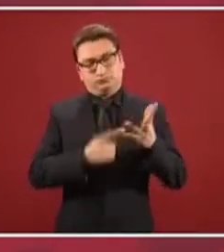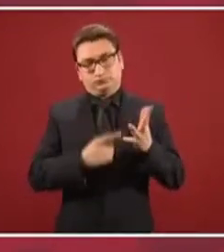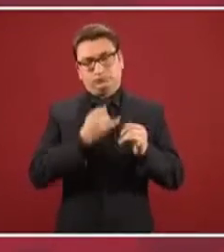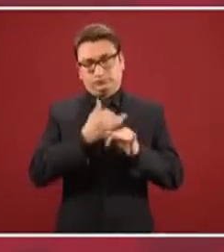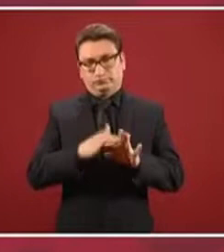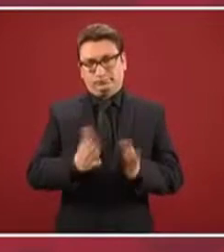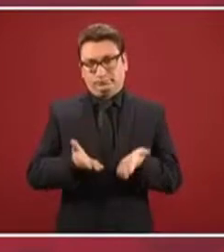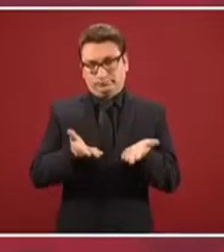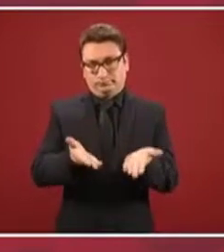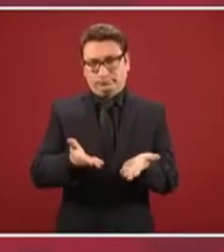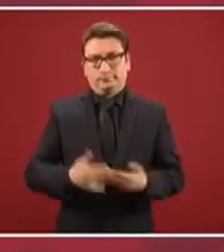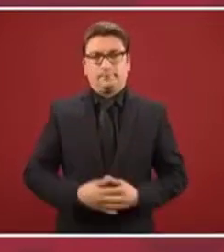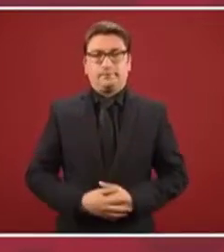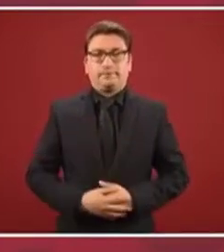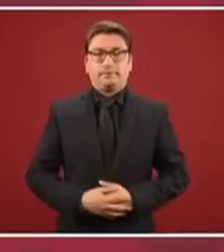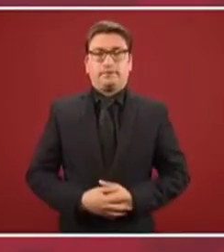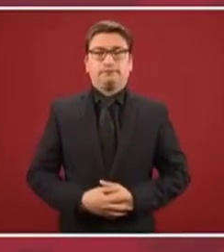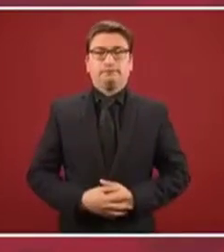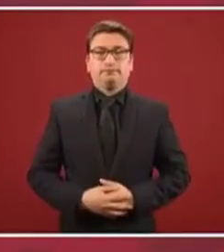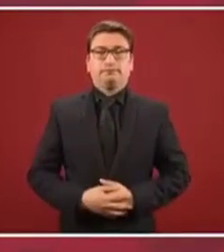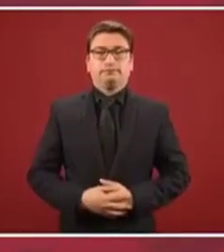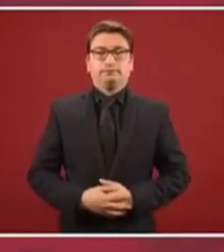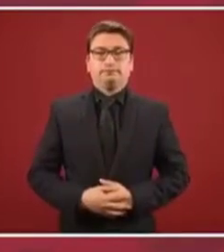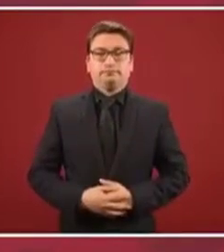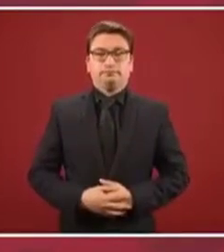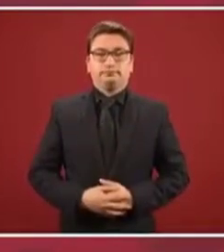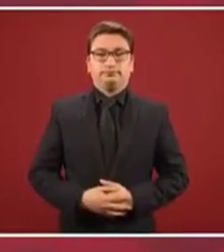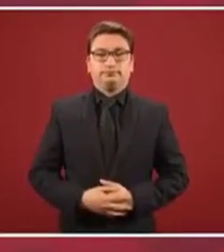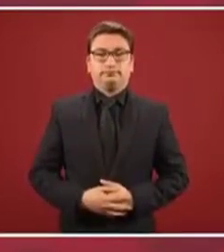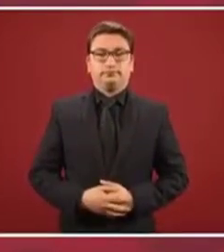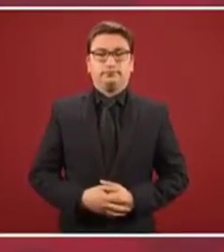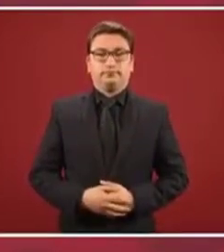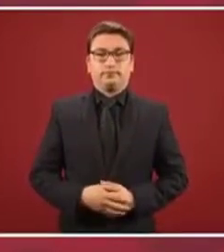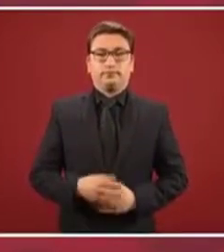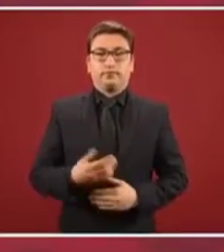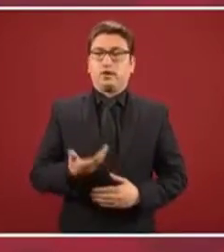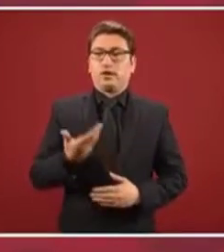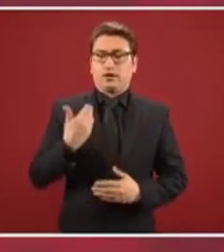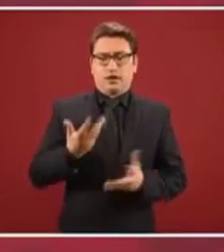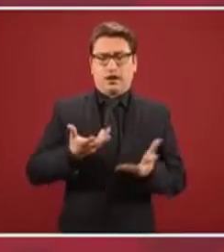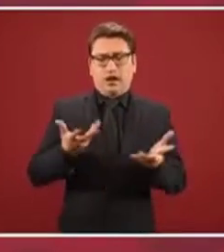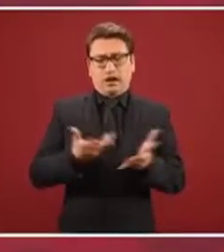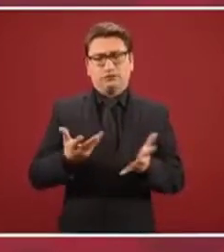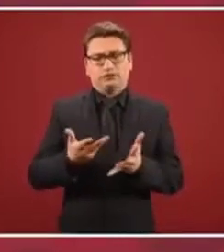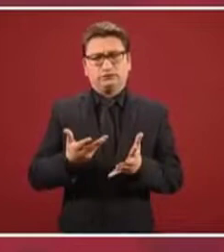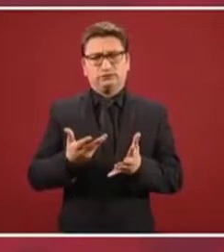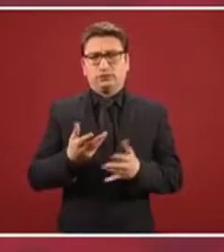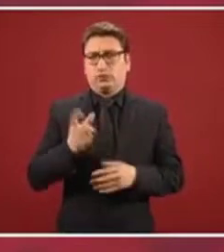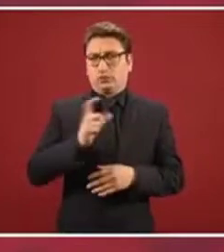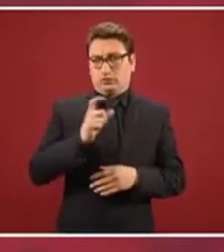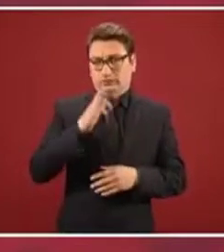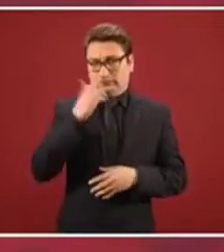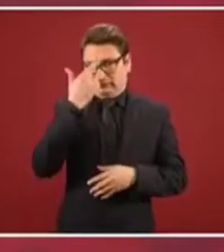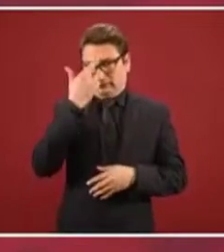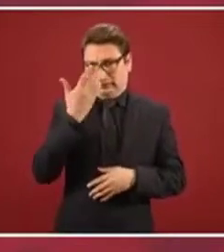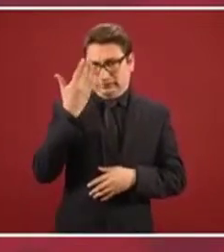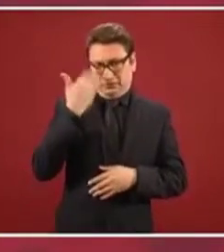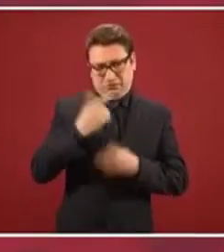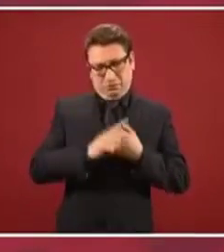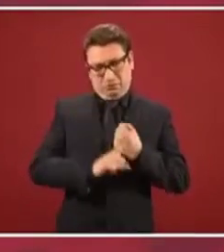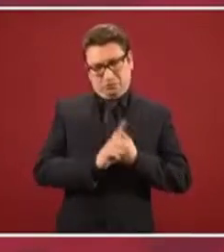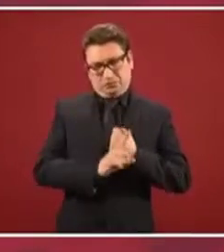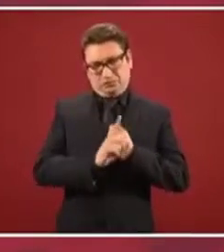de lo que se ha hecho a partir de la crisis